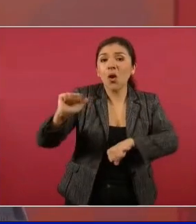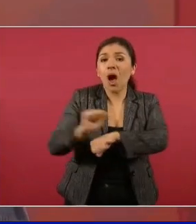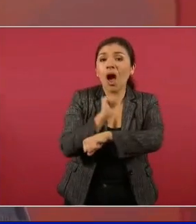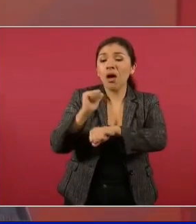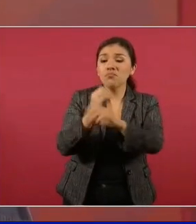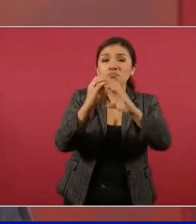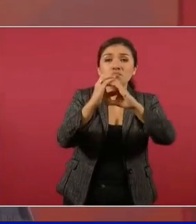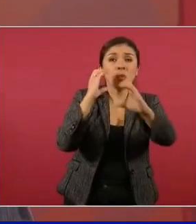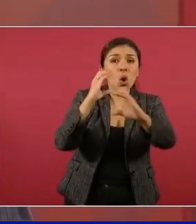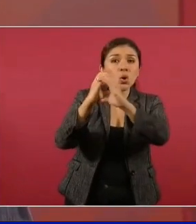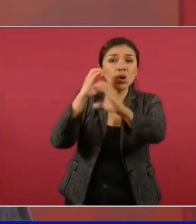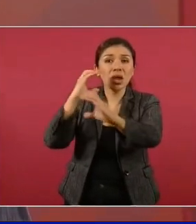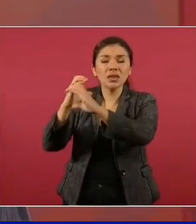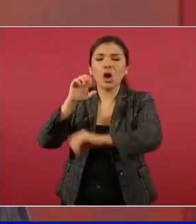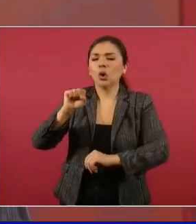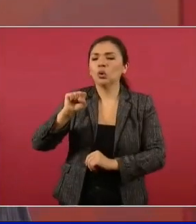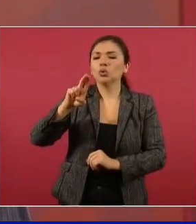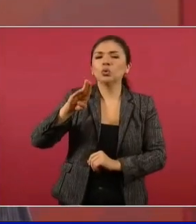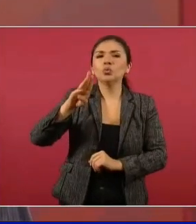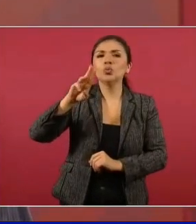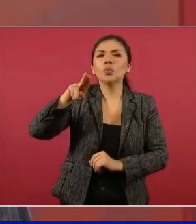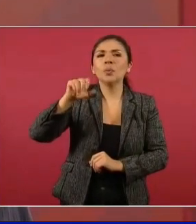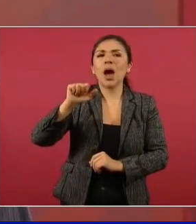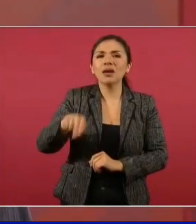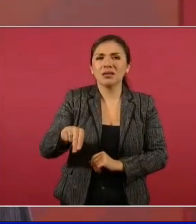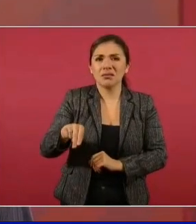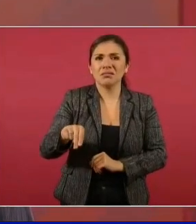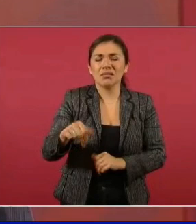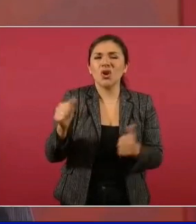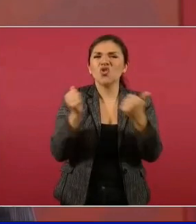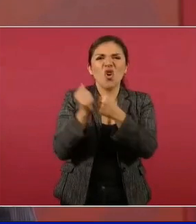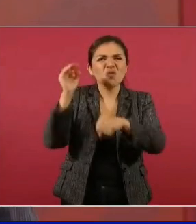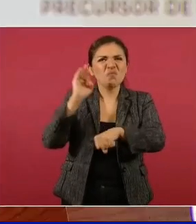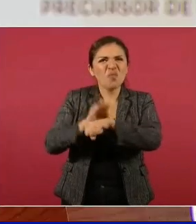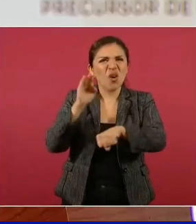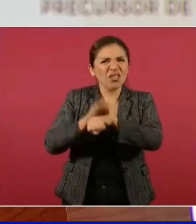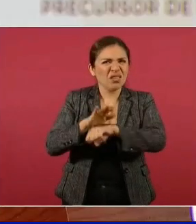camionetas Suburban blindadas.